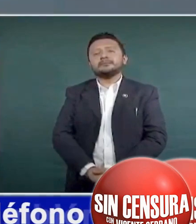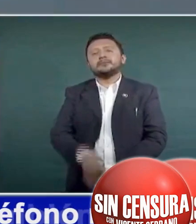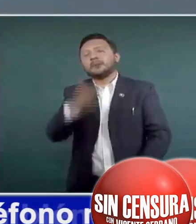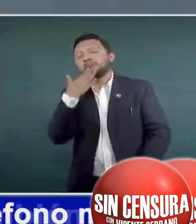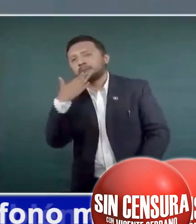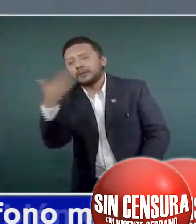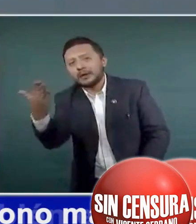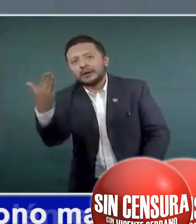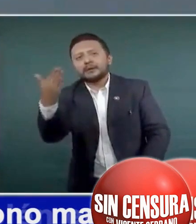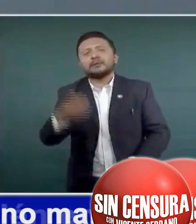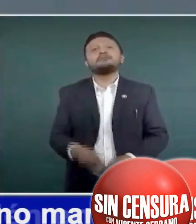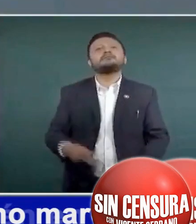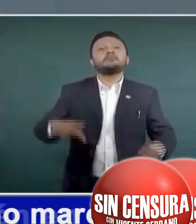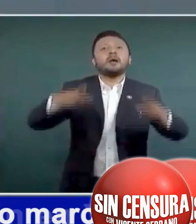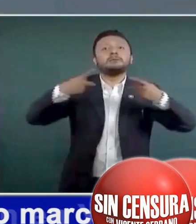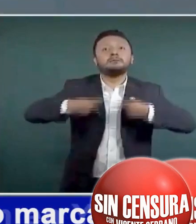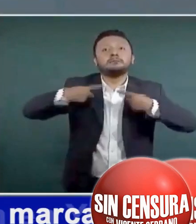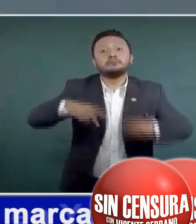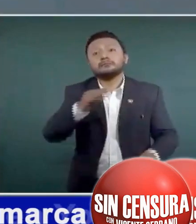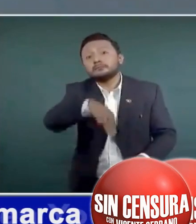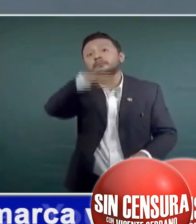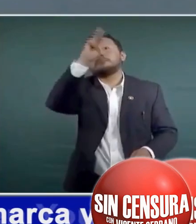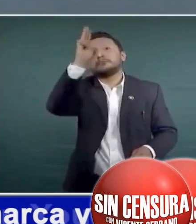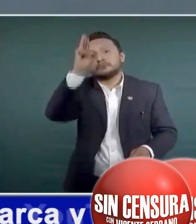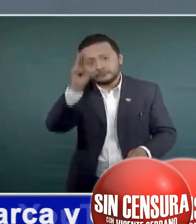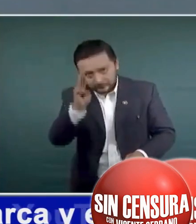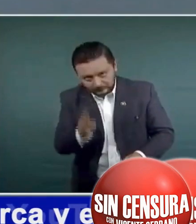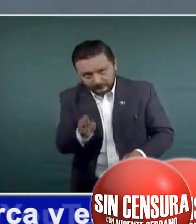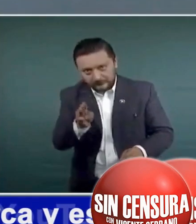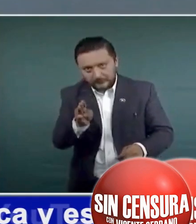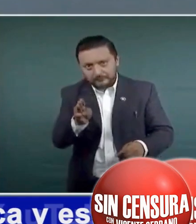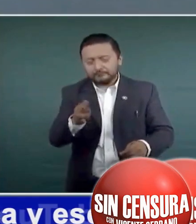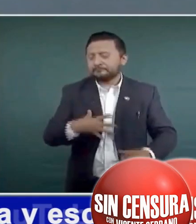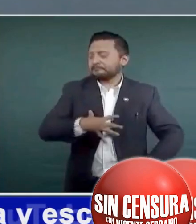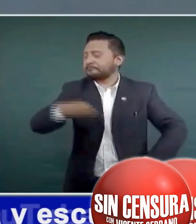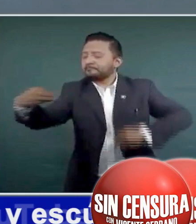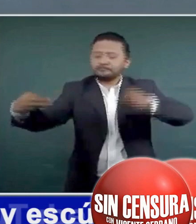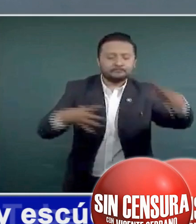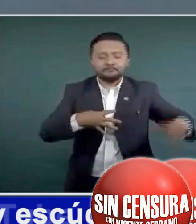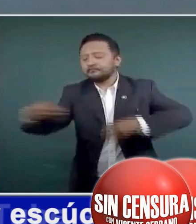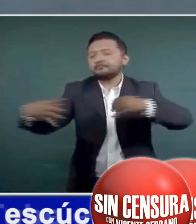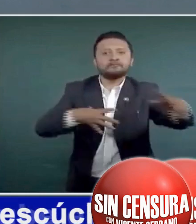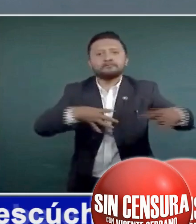los fallecimientos por la pandemia,